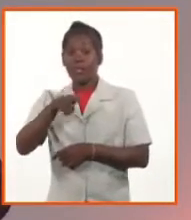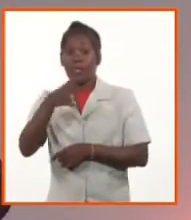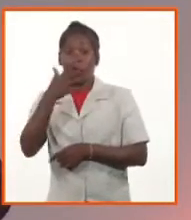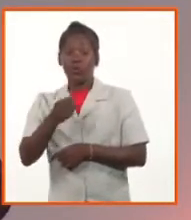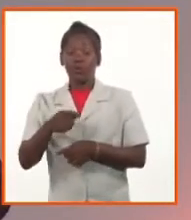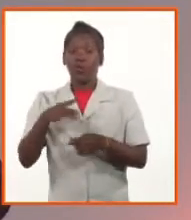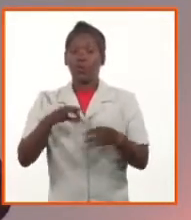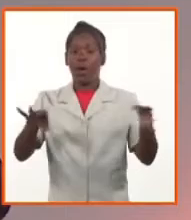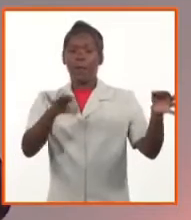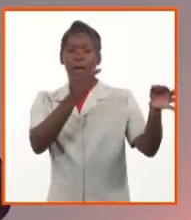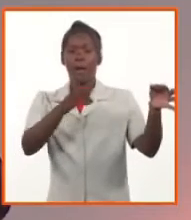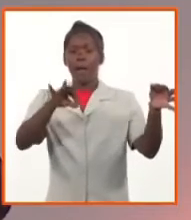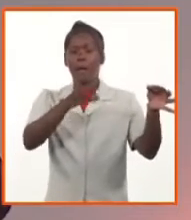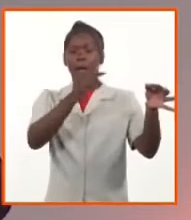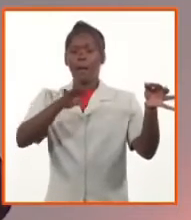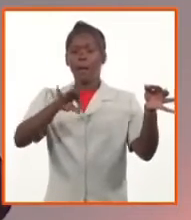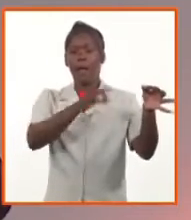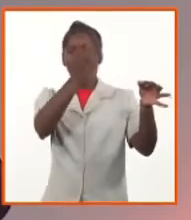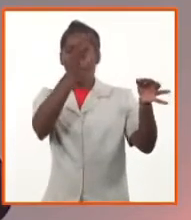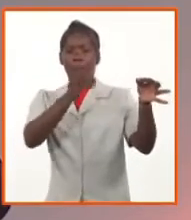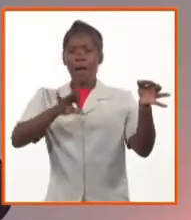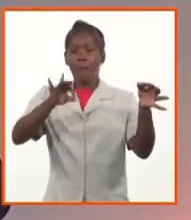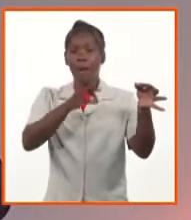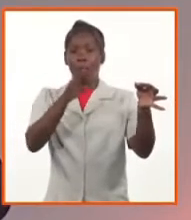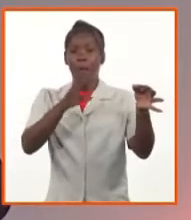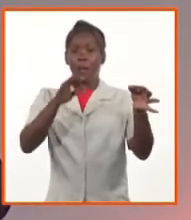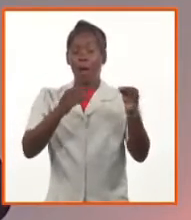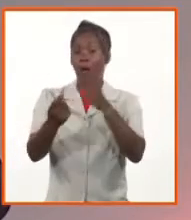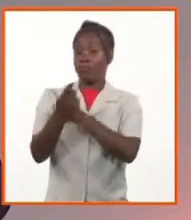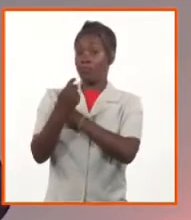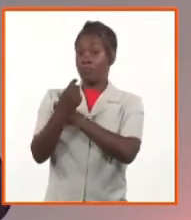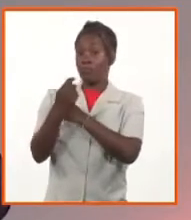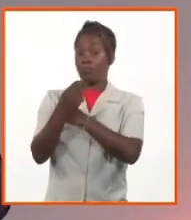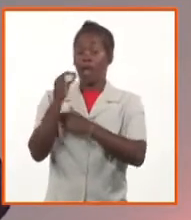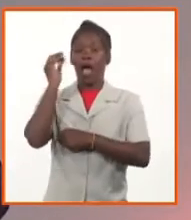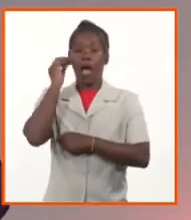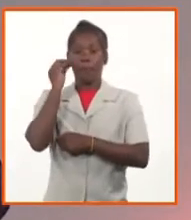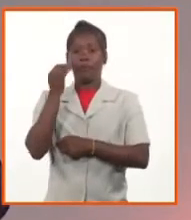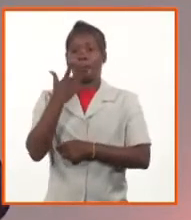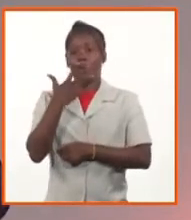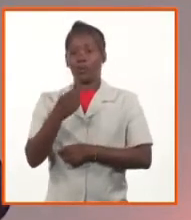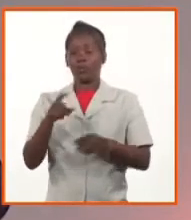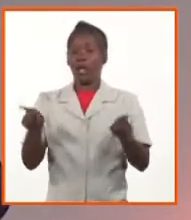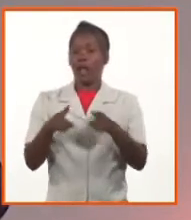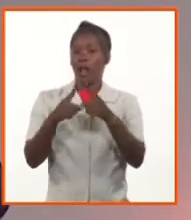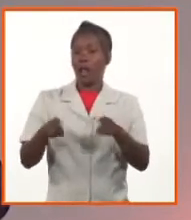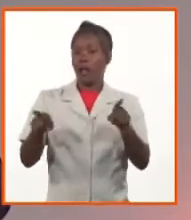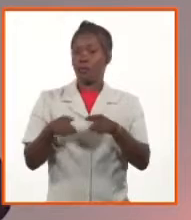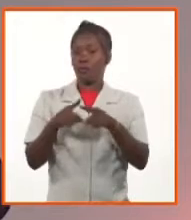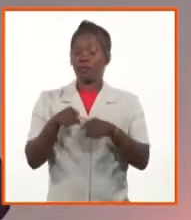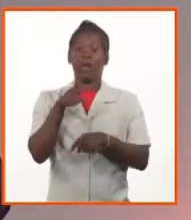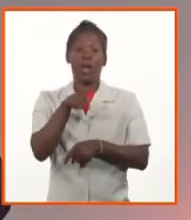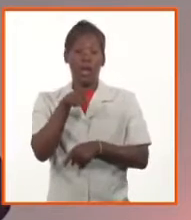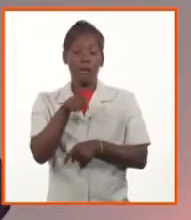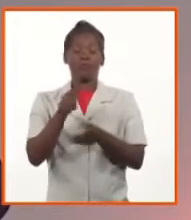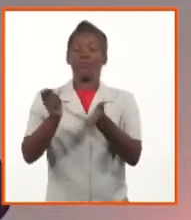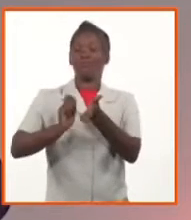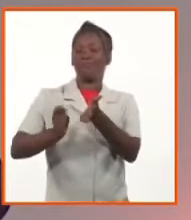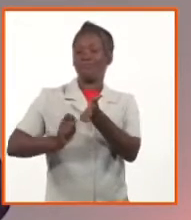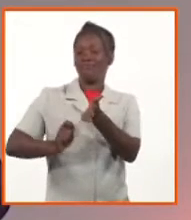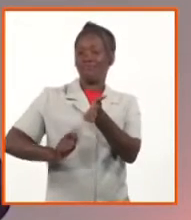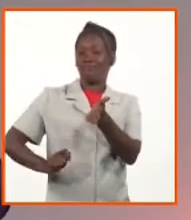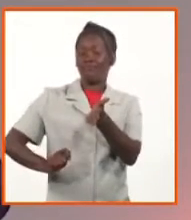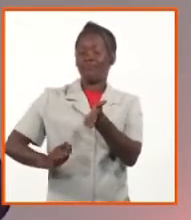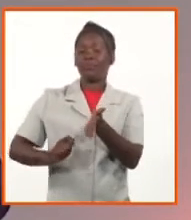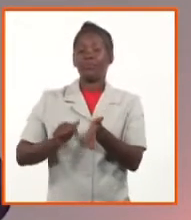cultura de manera general. Eso se percibe mucho también en sus escritos. Y para nosotros estar, por ejemplo, el día 7 en la Casa Natal, ahí